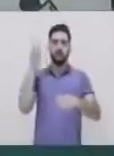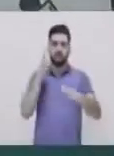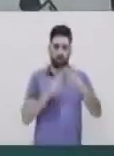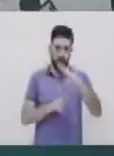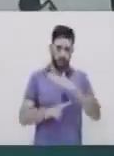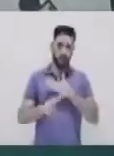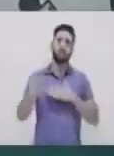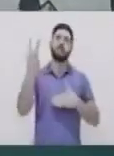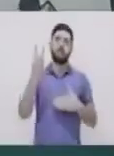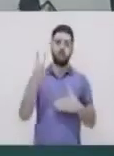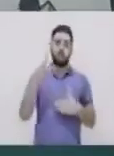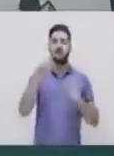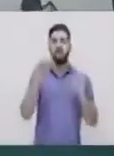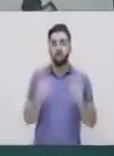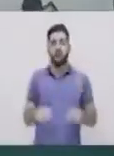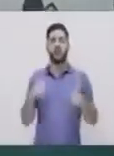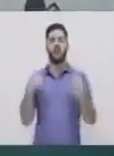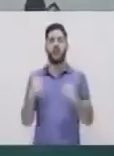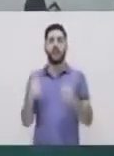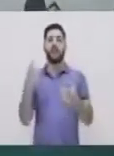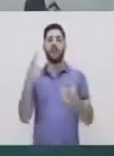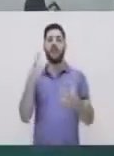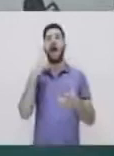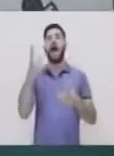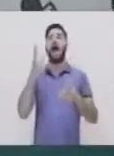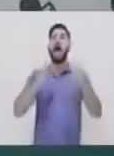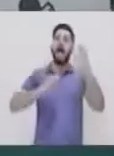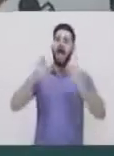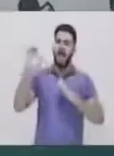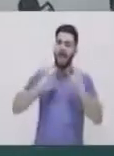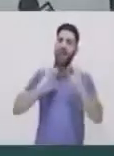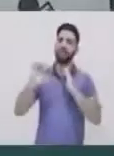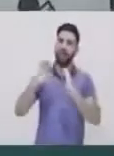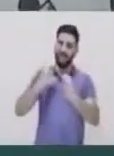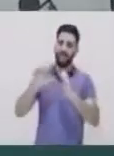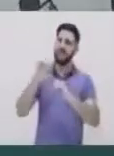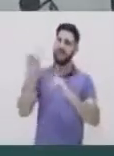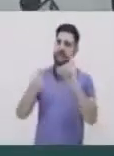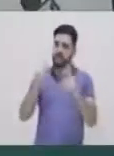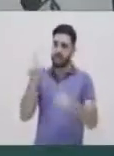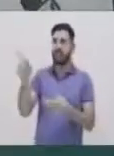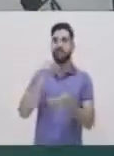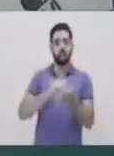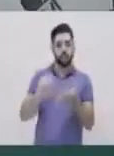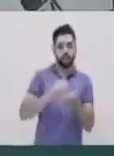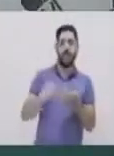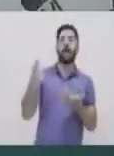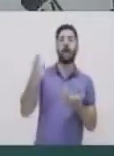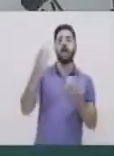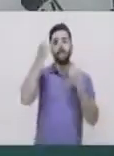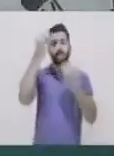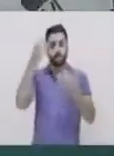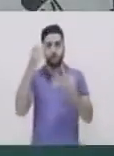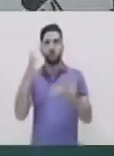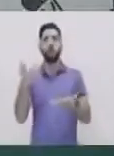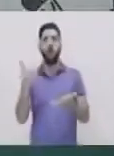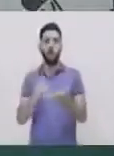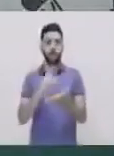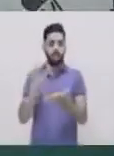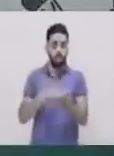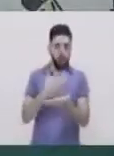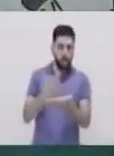entrevistas. Entonces ya presentamos puntos de vista de personas, presentamos datos, presentamos información de